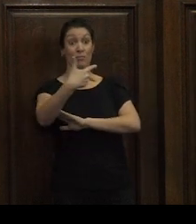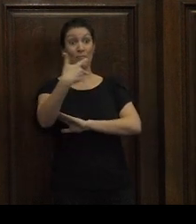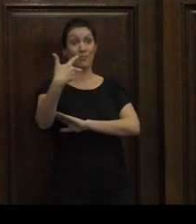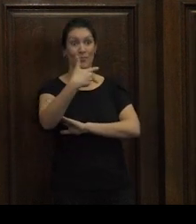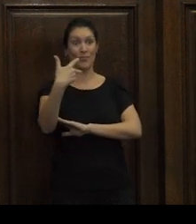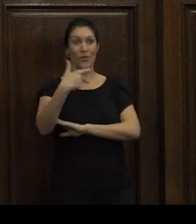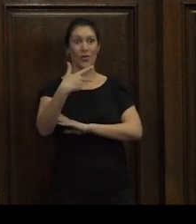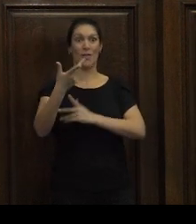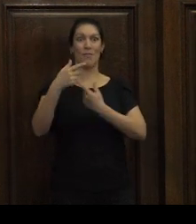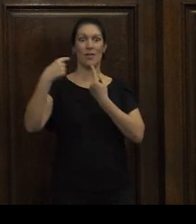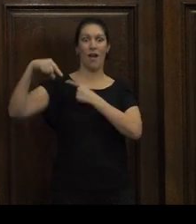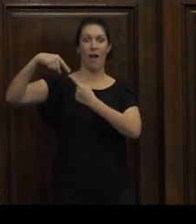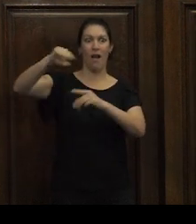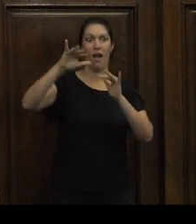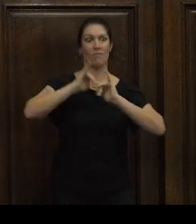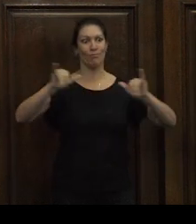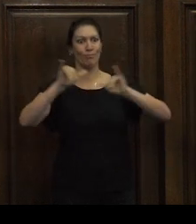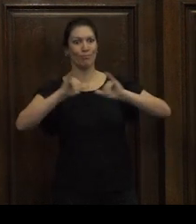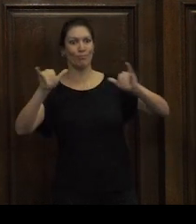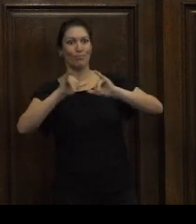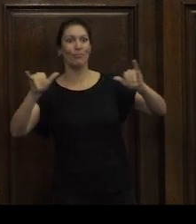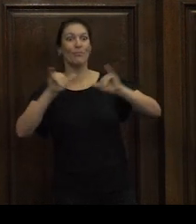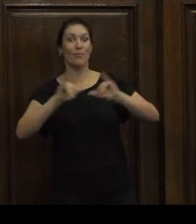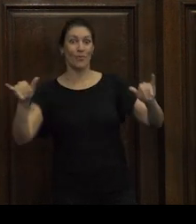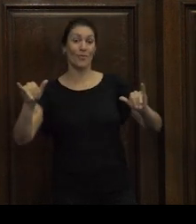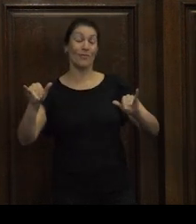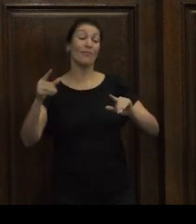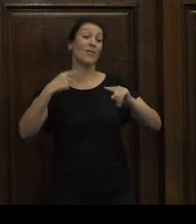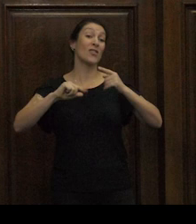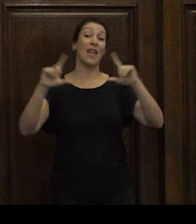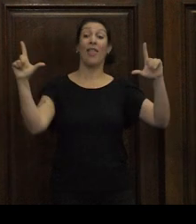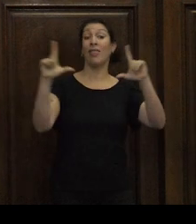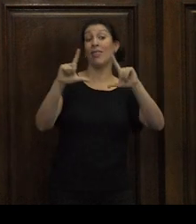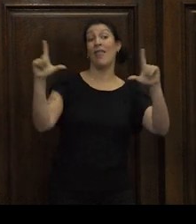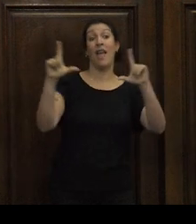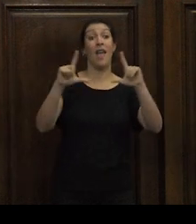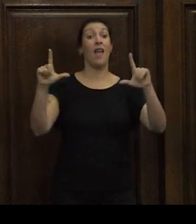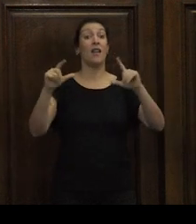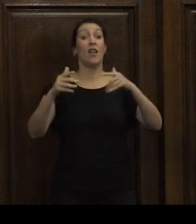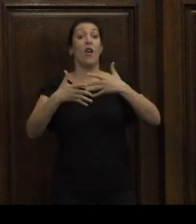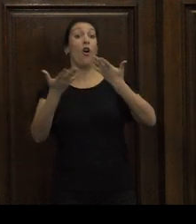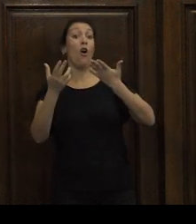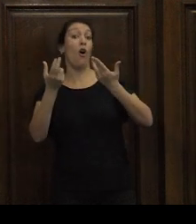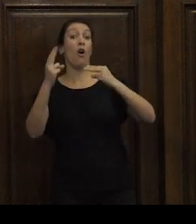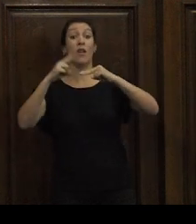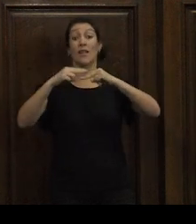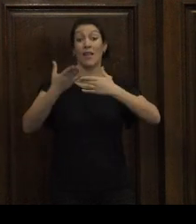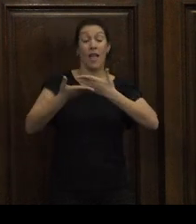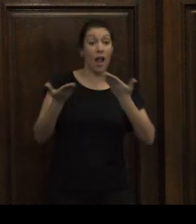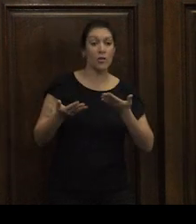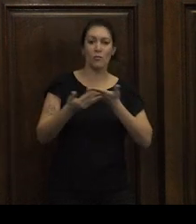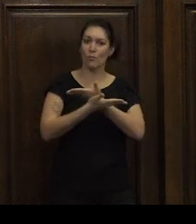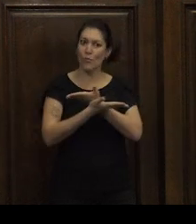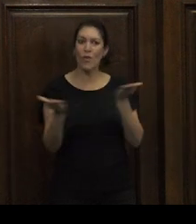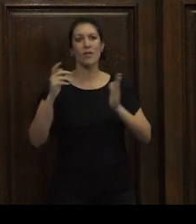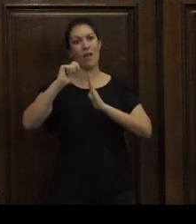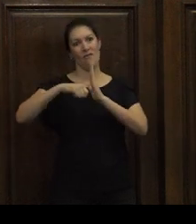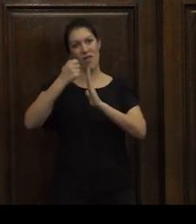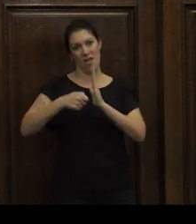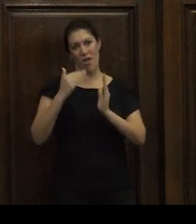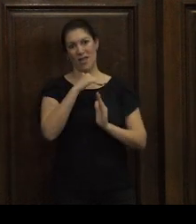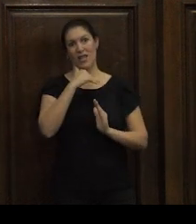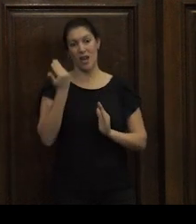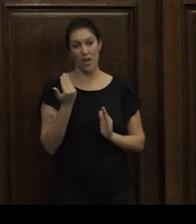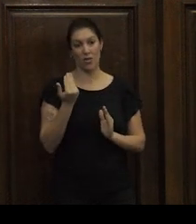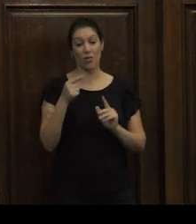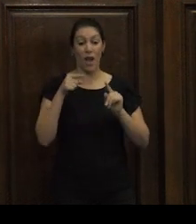se filtran y viralizan en las redes y llegan a los medios de comunicación más tradicionales, tipo diario, televisión, etc. Y ahí